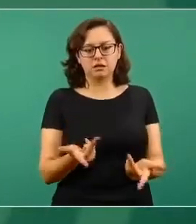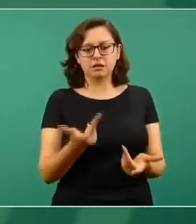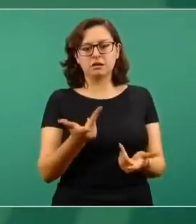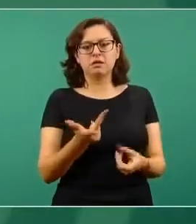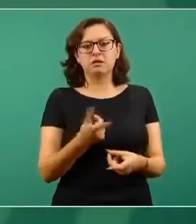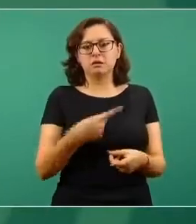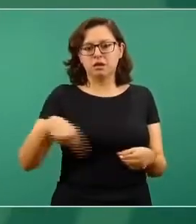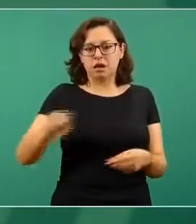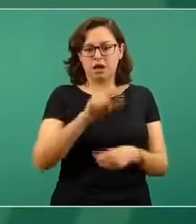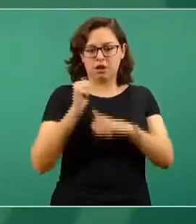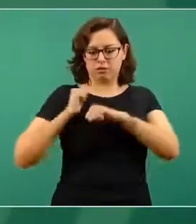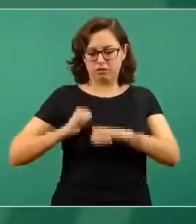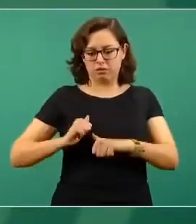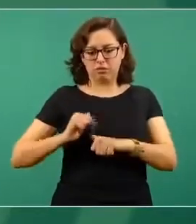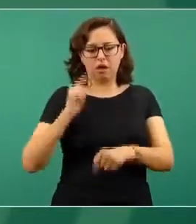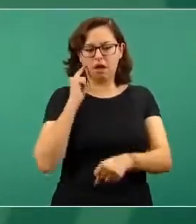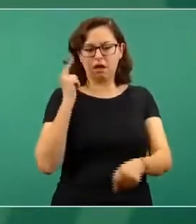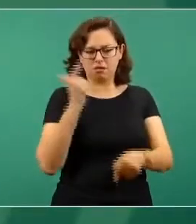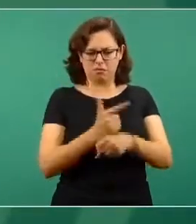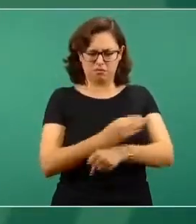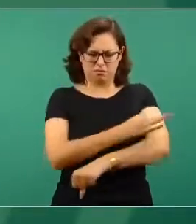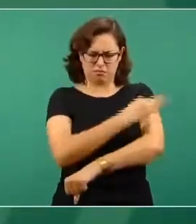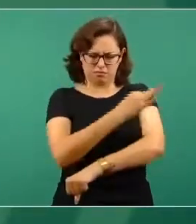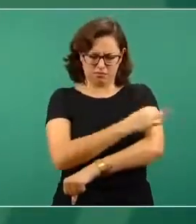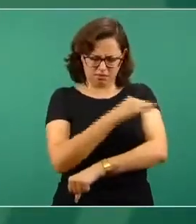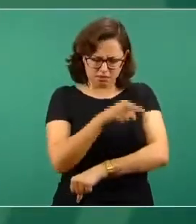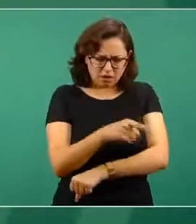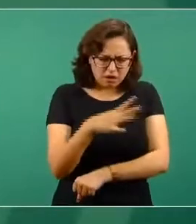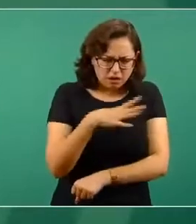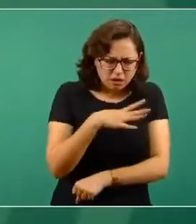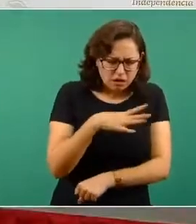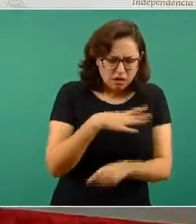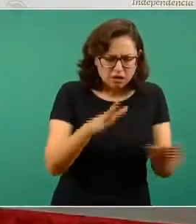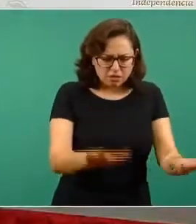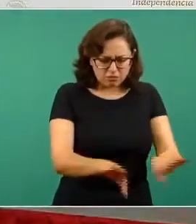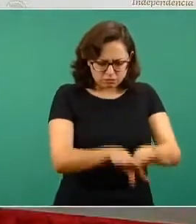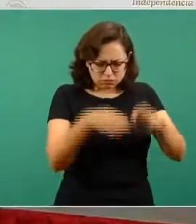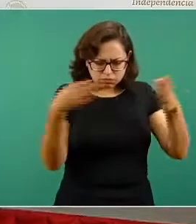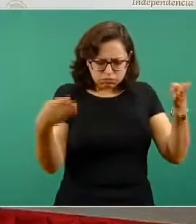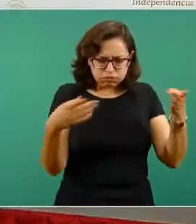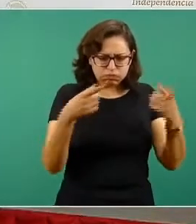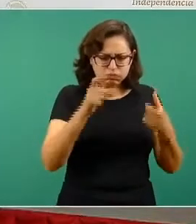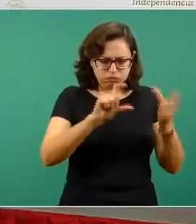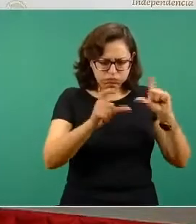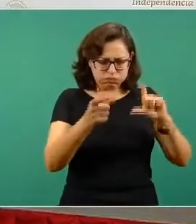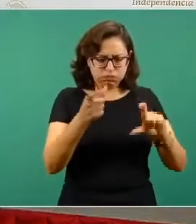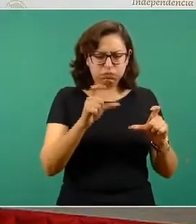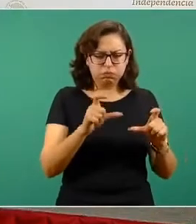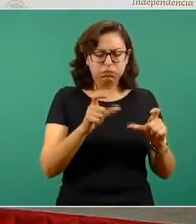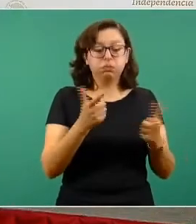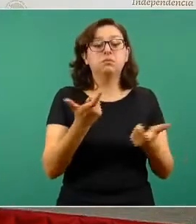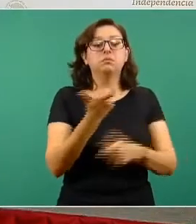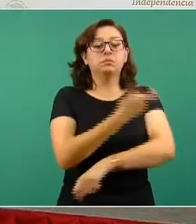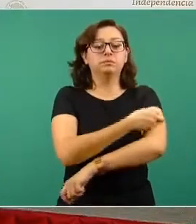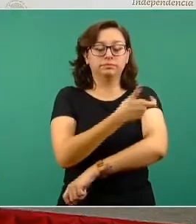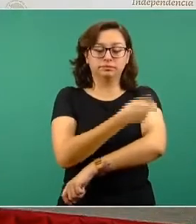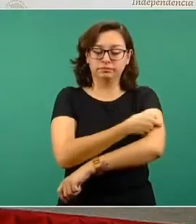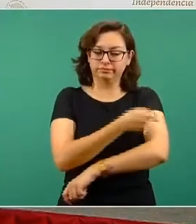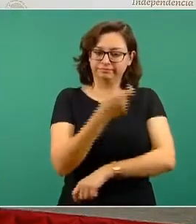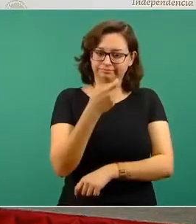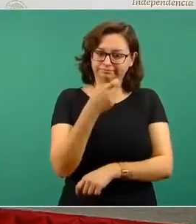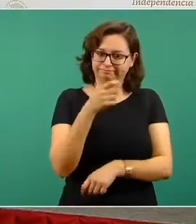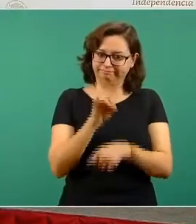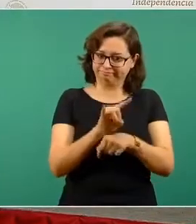que estuvieron involucradas en la detección y en el decomiso de estos frascos supuestamente de